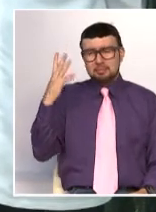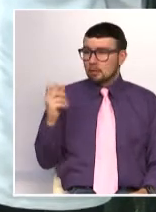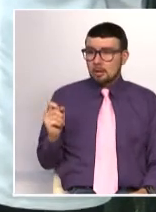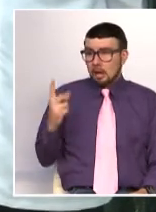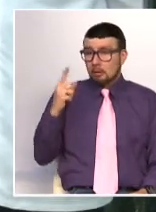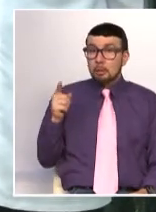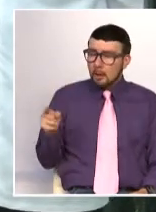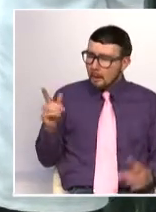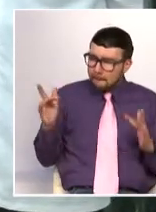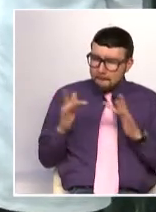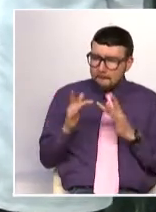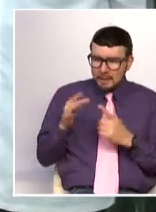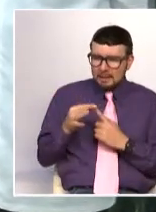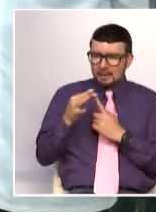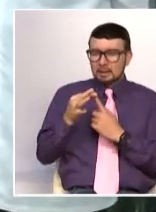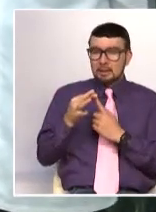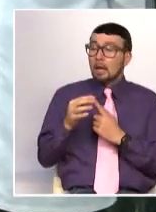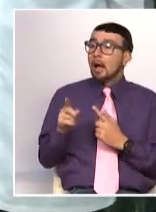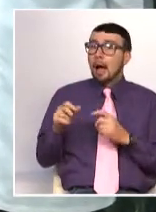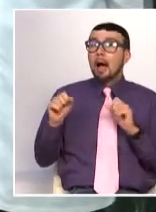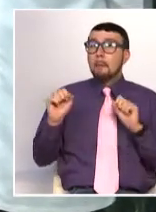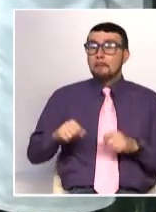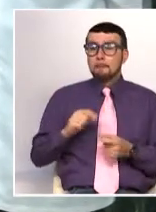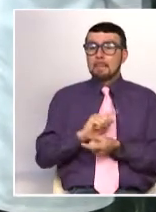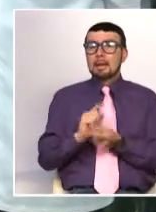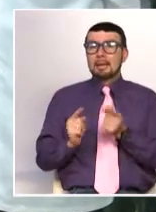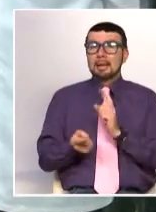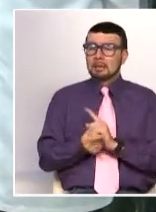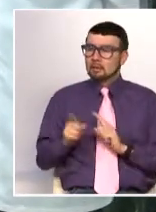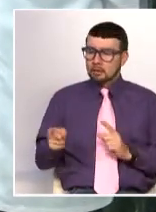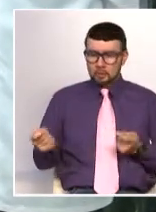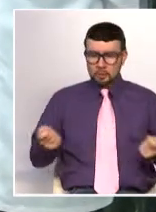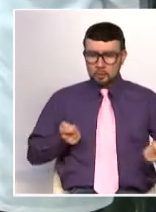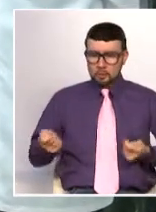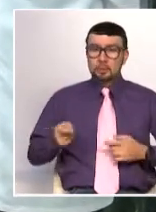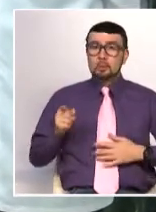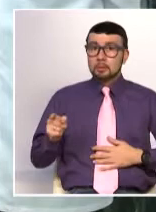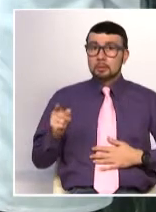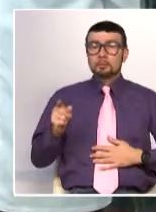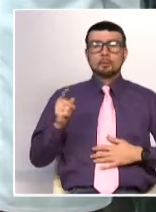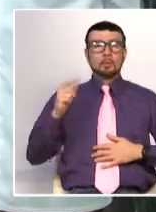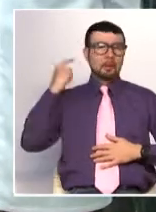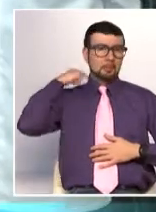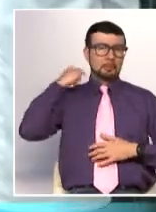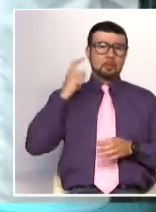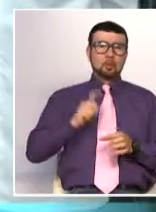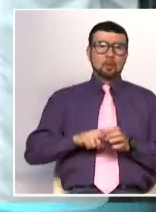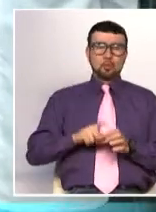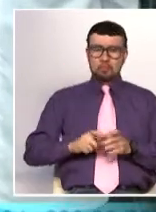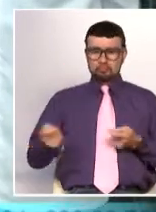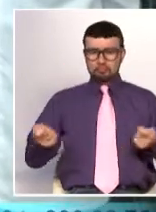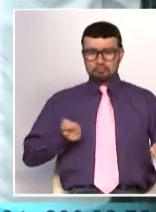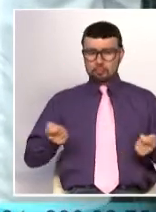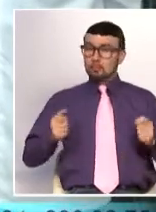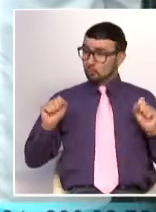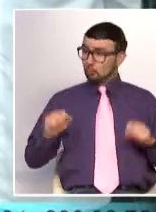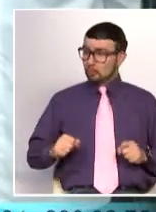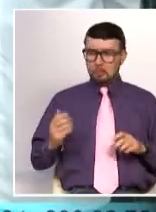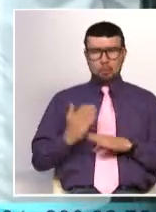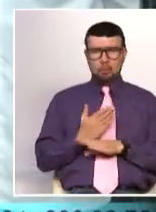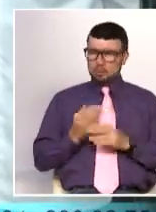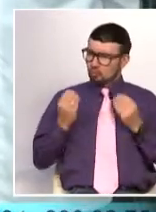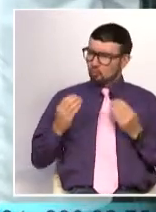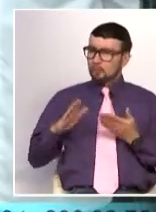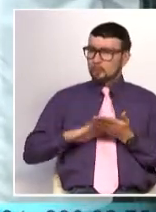ideal también vamos a cambiar la postura de la columna y vamos a solucionar muchos problemas cultural en la necesidad el doctor